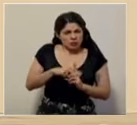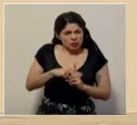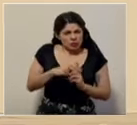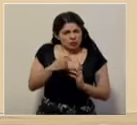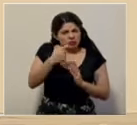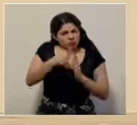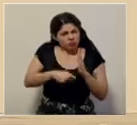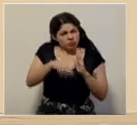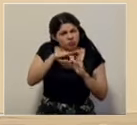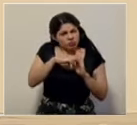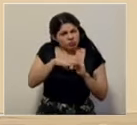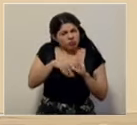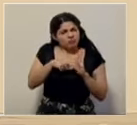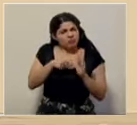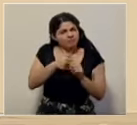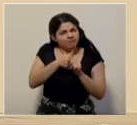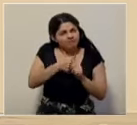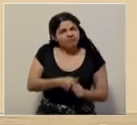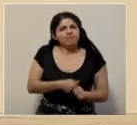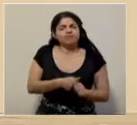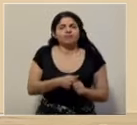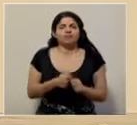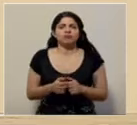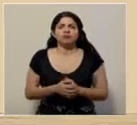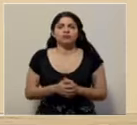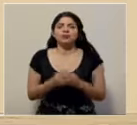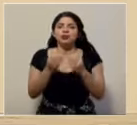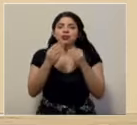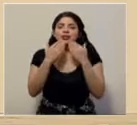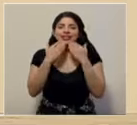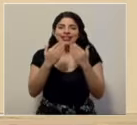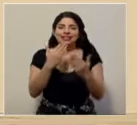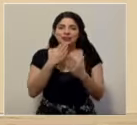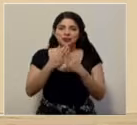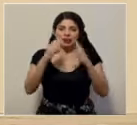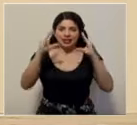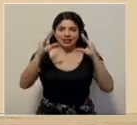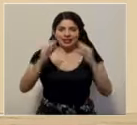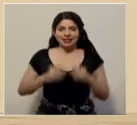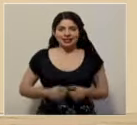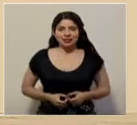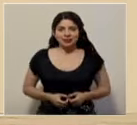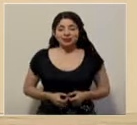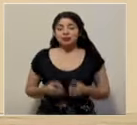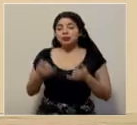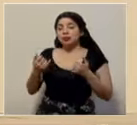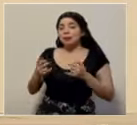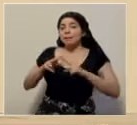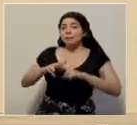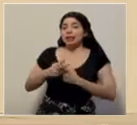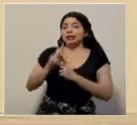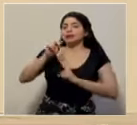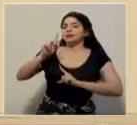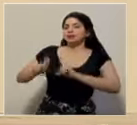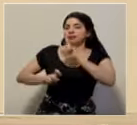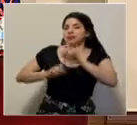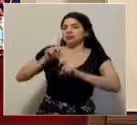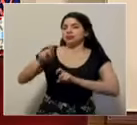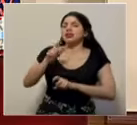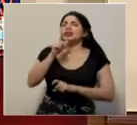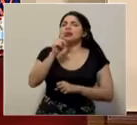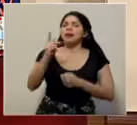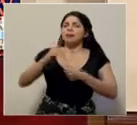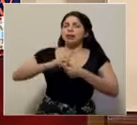de los protocolos de prevención. Muchas gracias y buenas tardes. Vamos a iniciar el periodo de consultas con